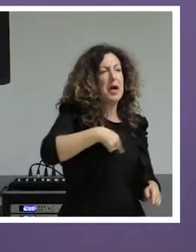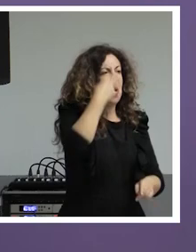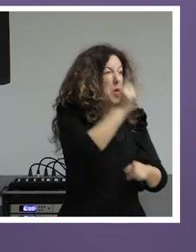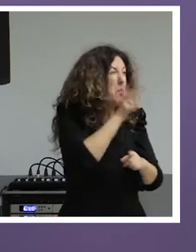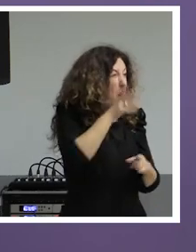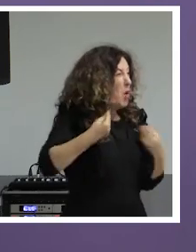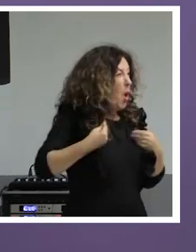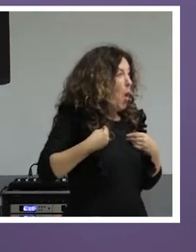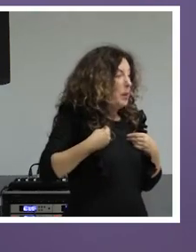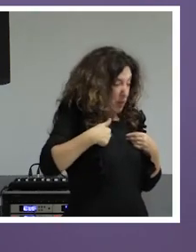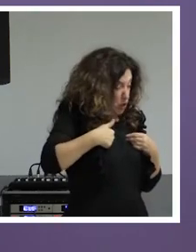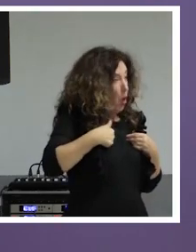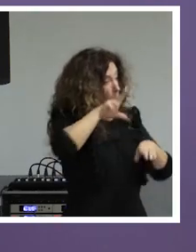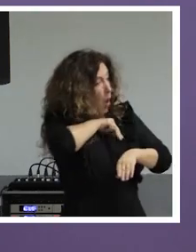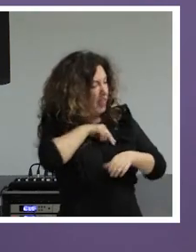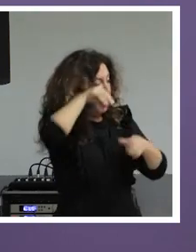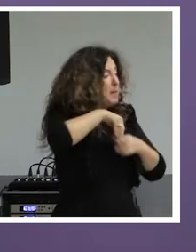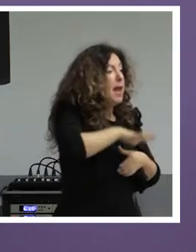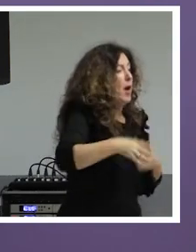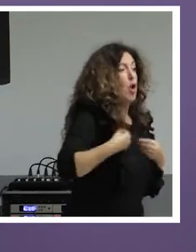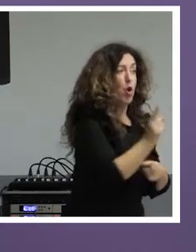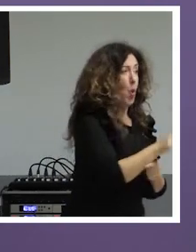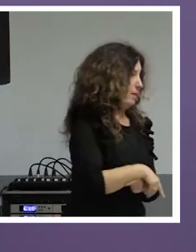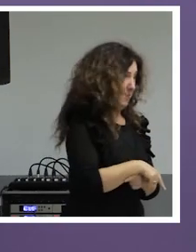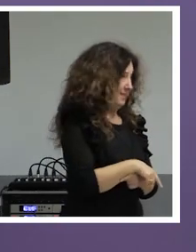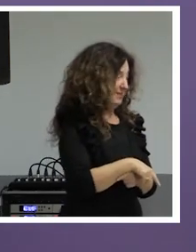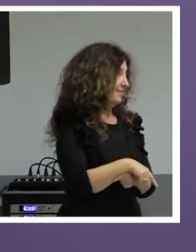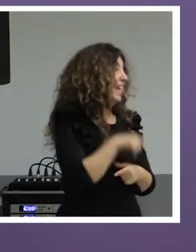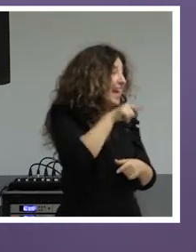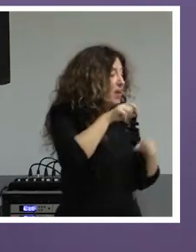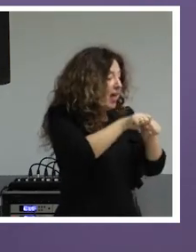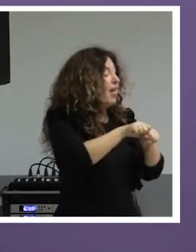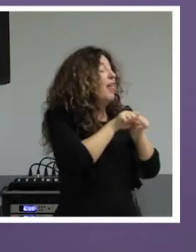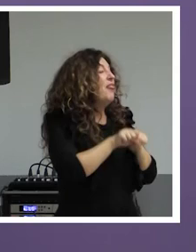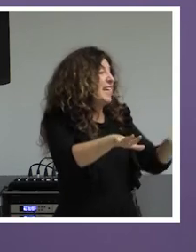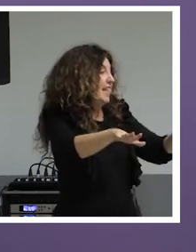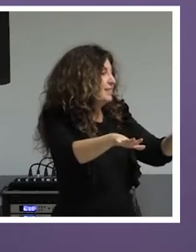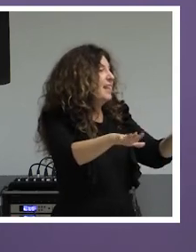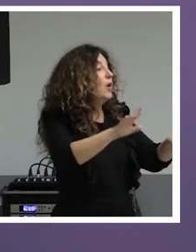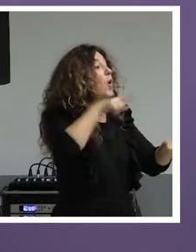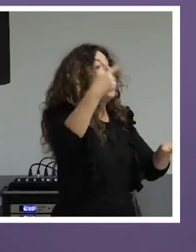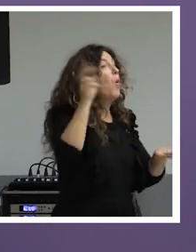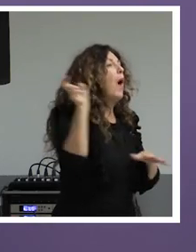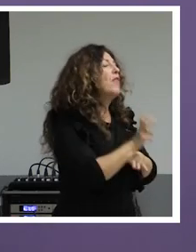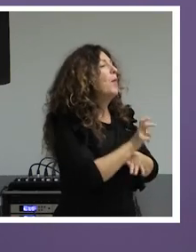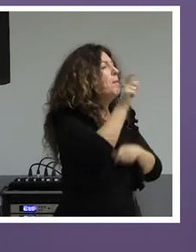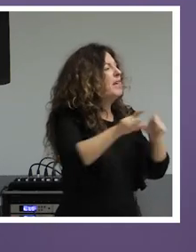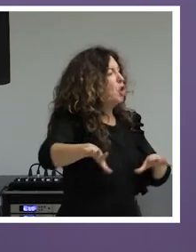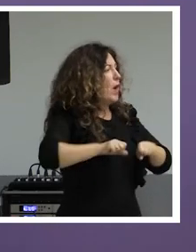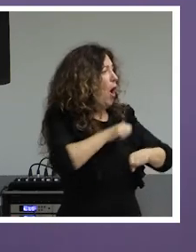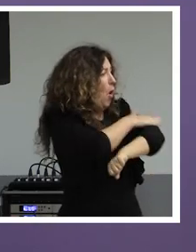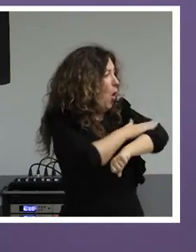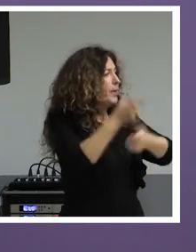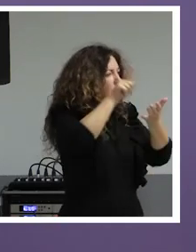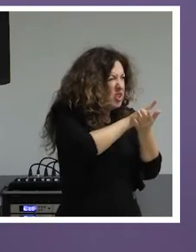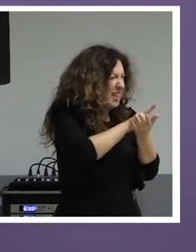que están abandonados y me da la sensación bueno no me da la sensación no es una realidad que los concejales del distrito pasan olímpicamente de los barrios entre otras cosas